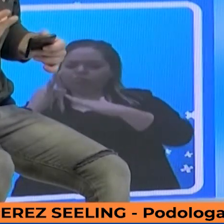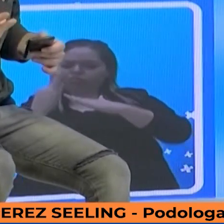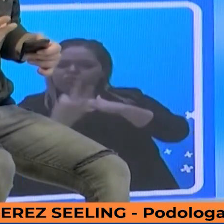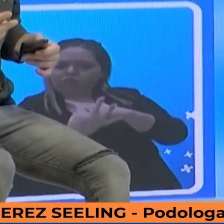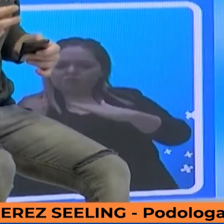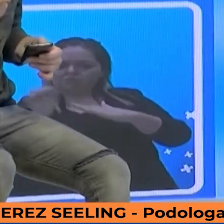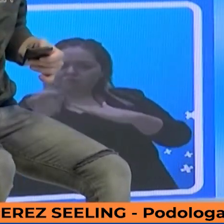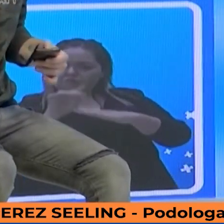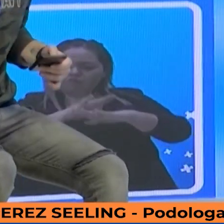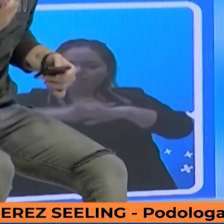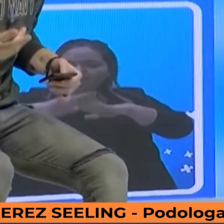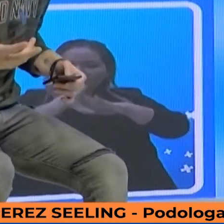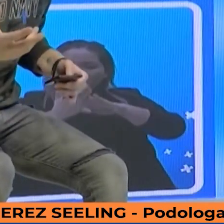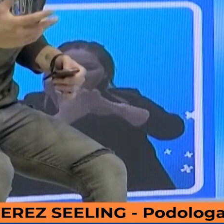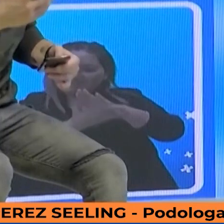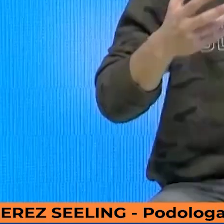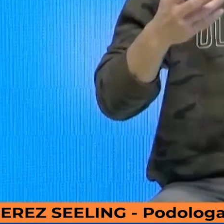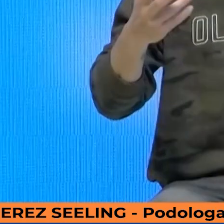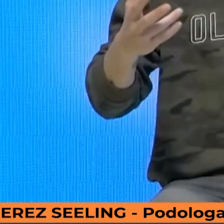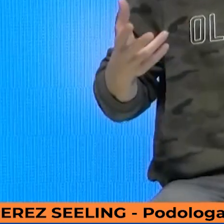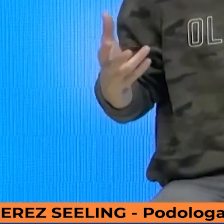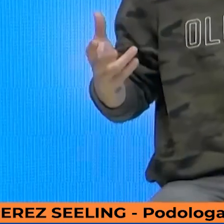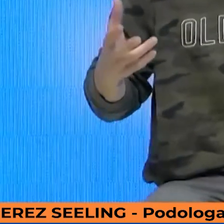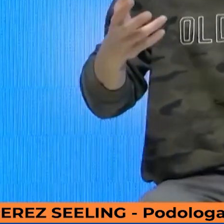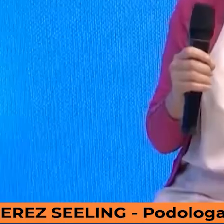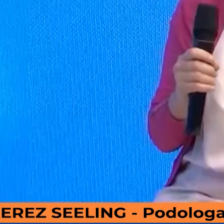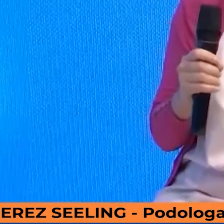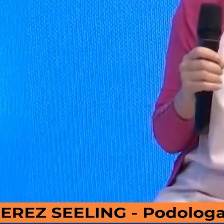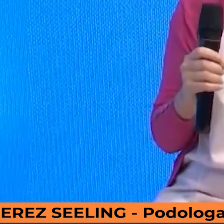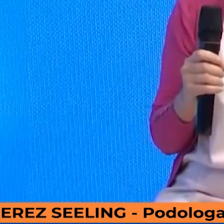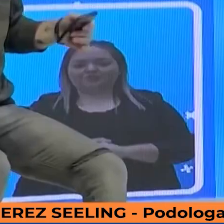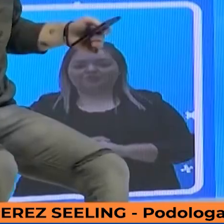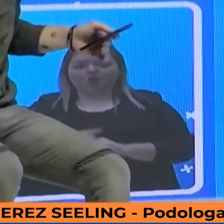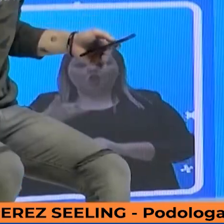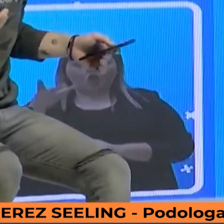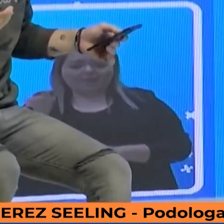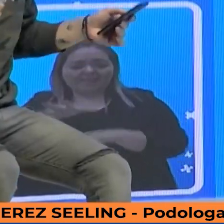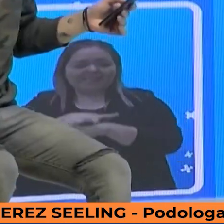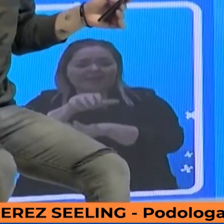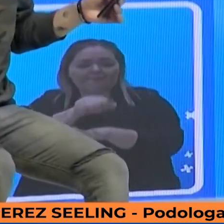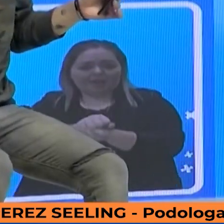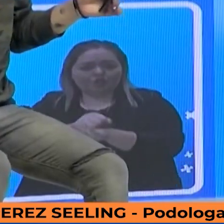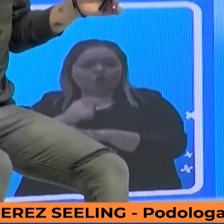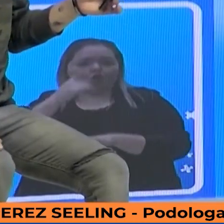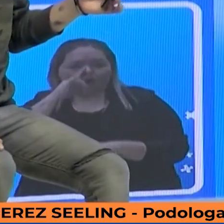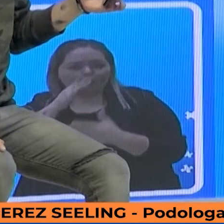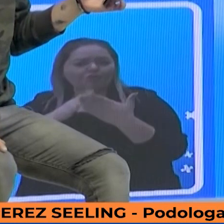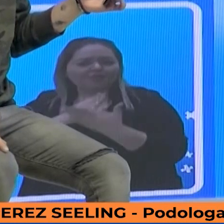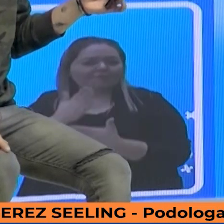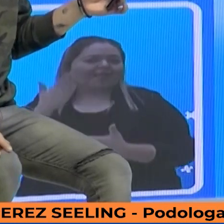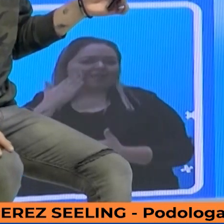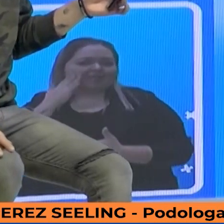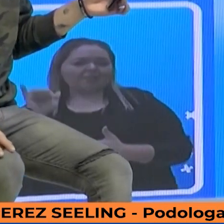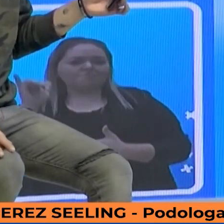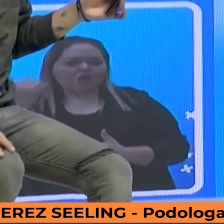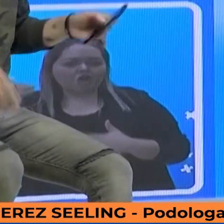después va a reverdecer. Sí, va a brotar. Va a aflorar otra vez. Sí. Así que bueno, vamos a